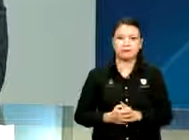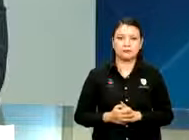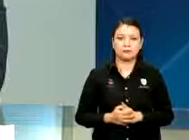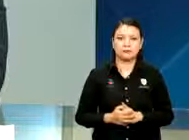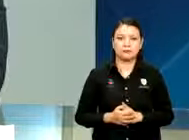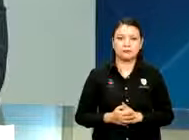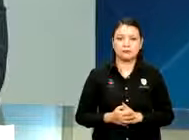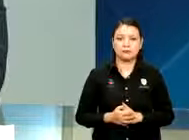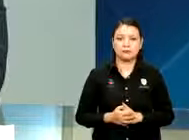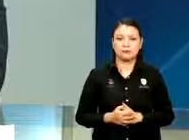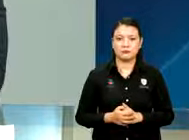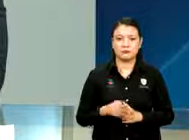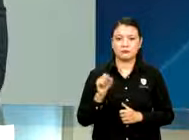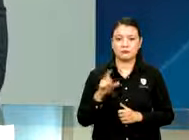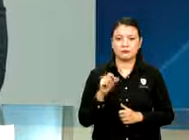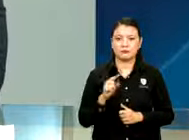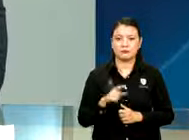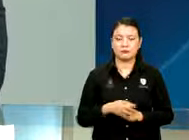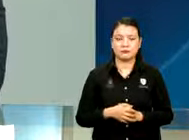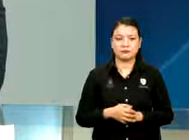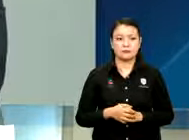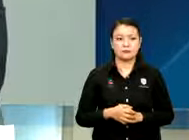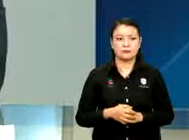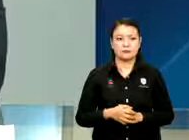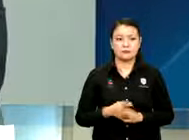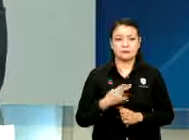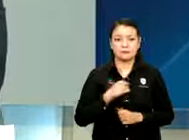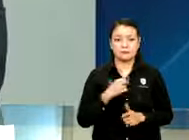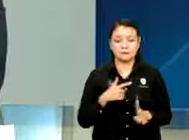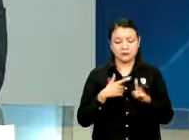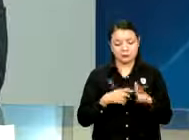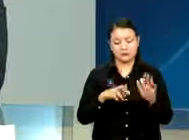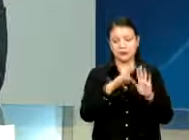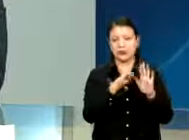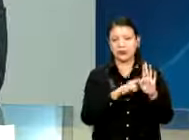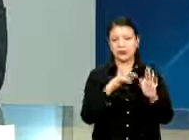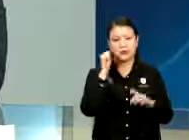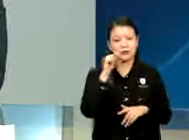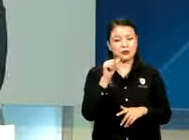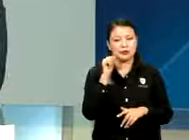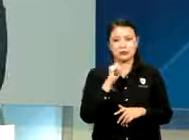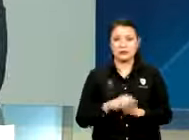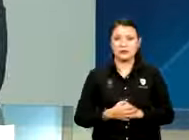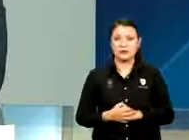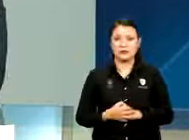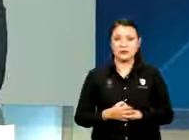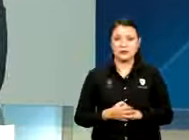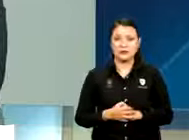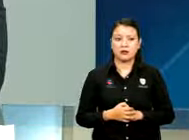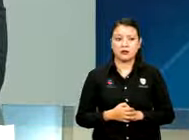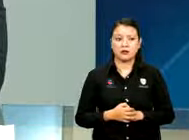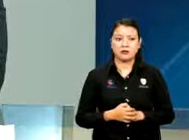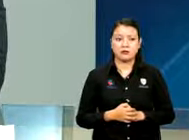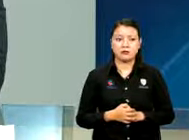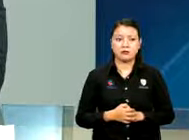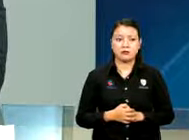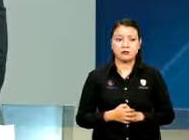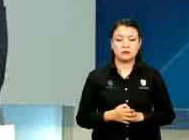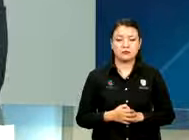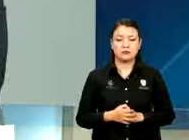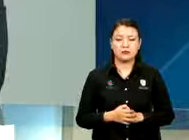vigente en ese momento ha correspondido a la realización de estudios jurídicos muy técnicos e